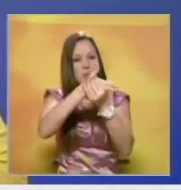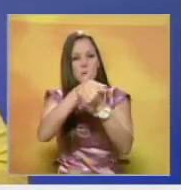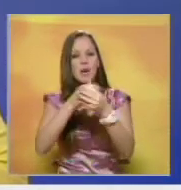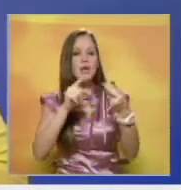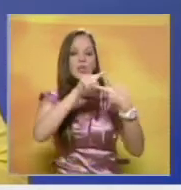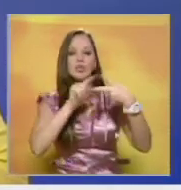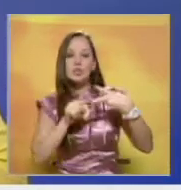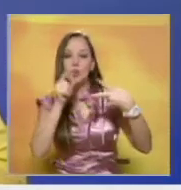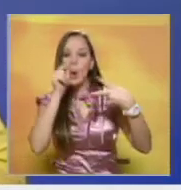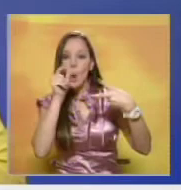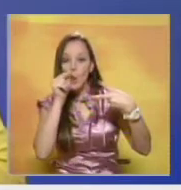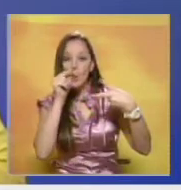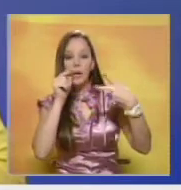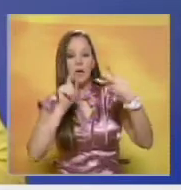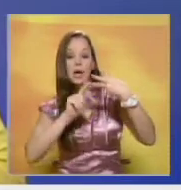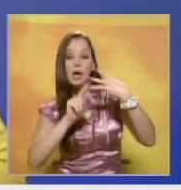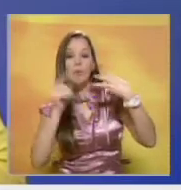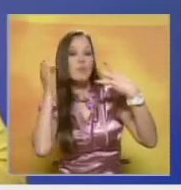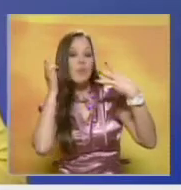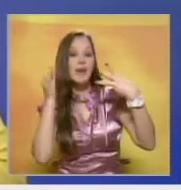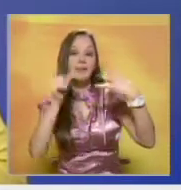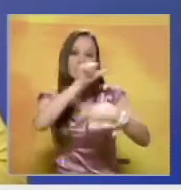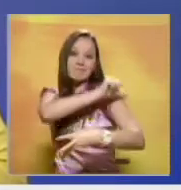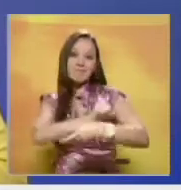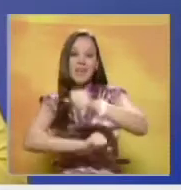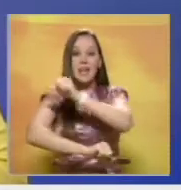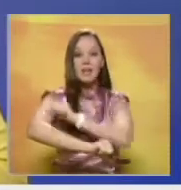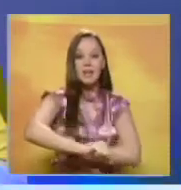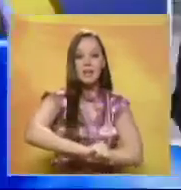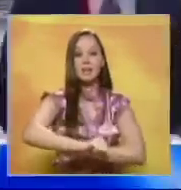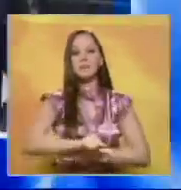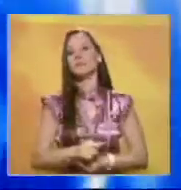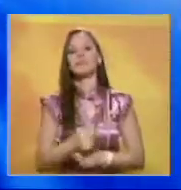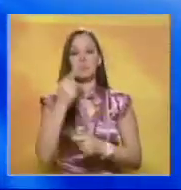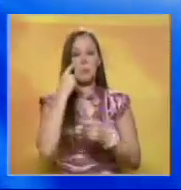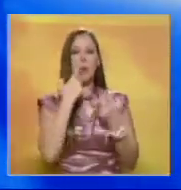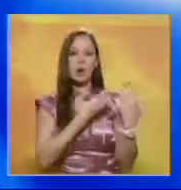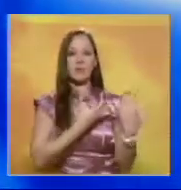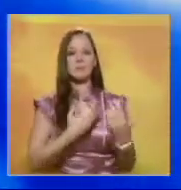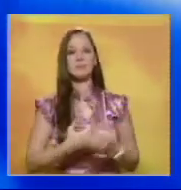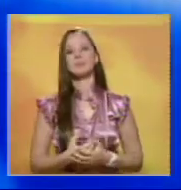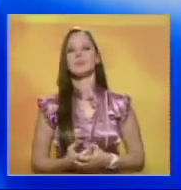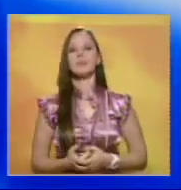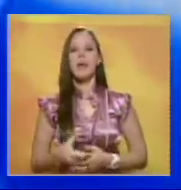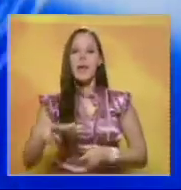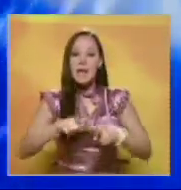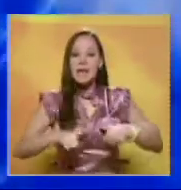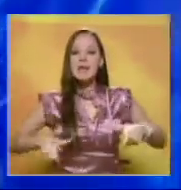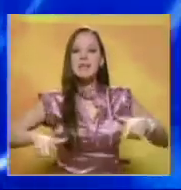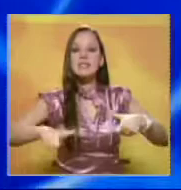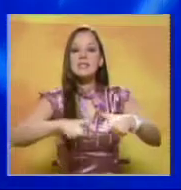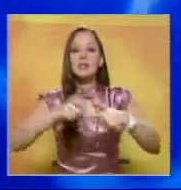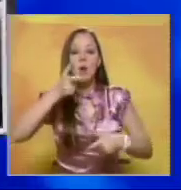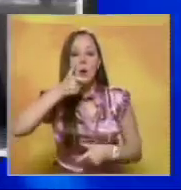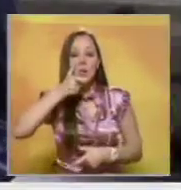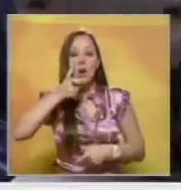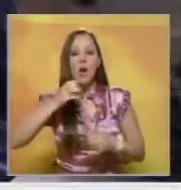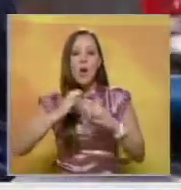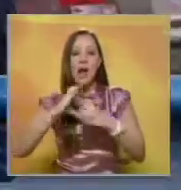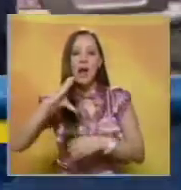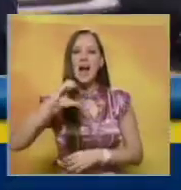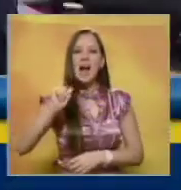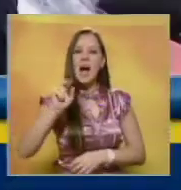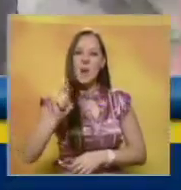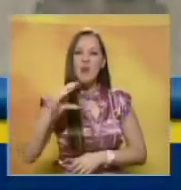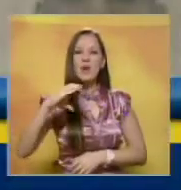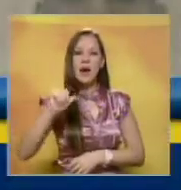mujer resultó herida de bala. Gustavo Gómez Morón nos cuenta más. Muy buenas tardes, Gustavo. Hola, buenas tardes. En el sector La Guardería de Caucahuita ocurrió el crimen